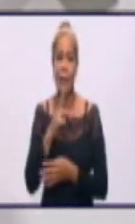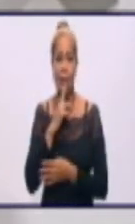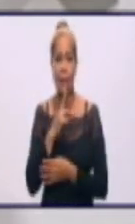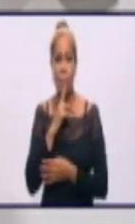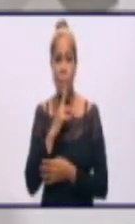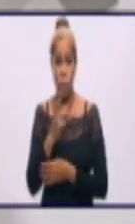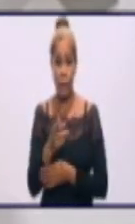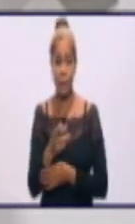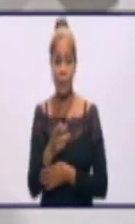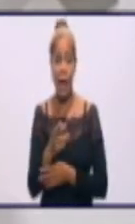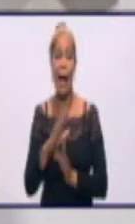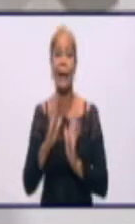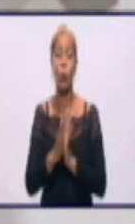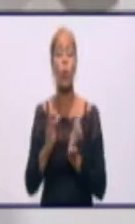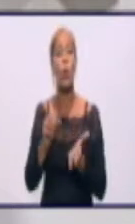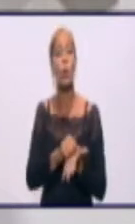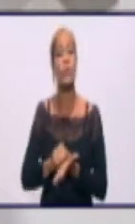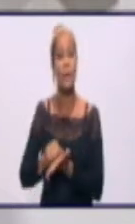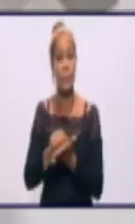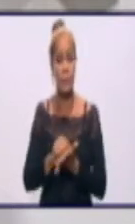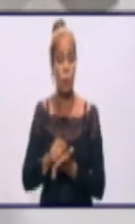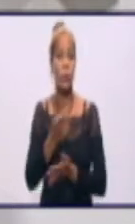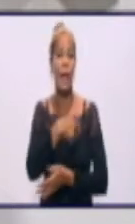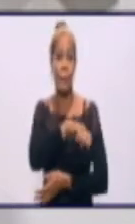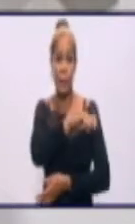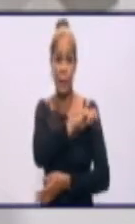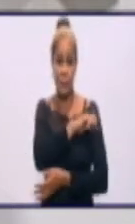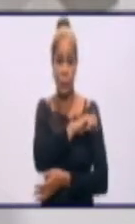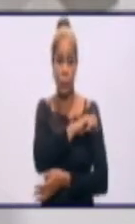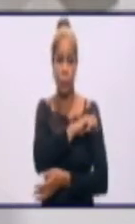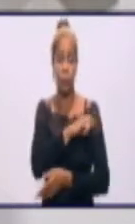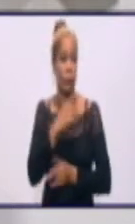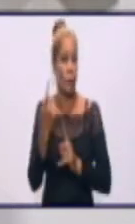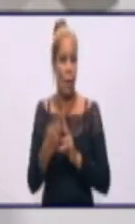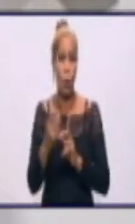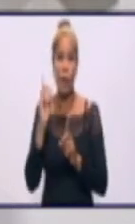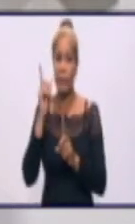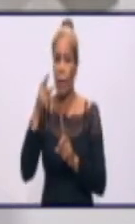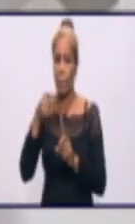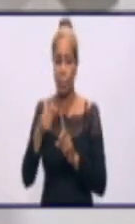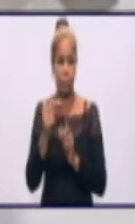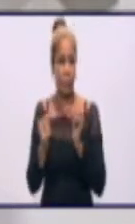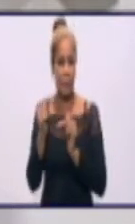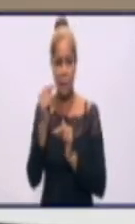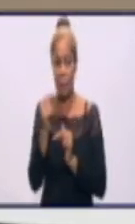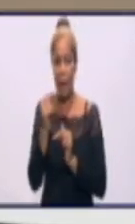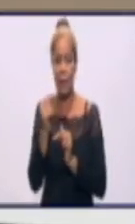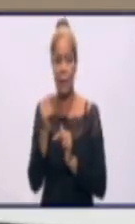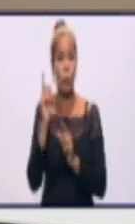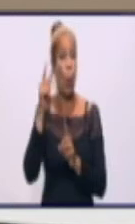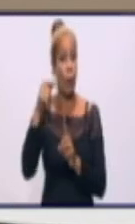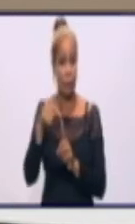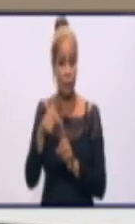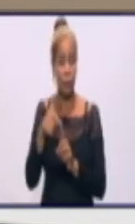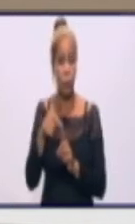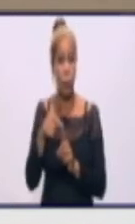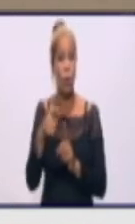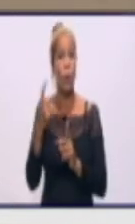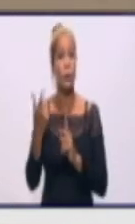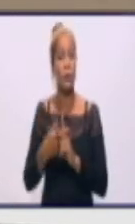principalmente los servicios a la población, que es una de nuestras principales razones de ser, pero no solo esto. Estamos enmarcados